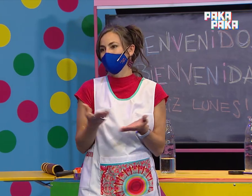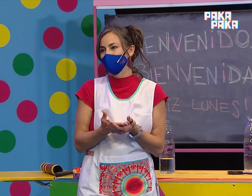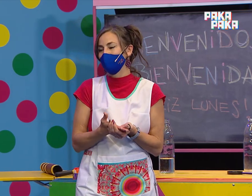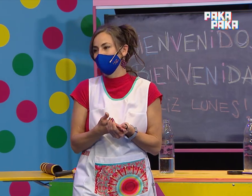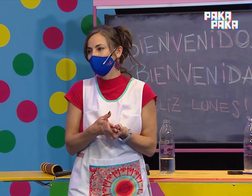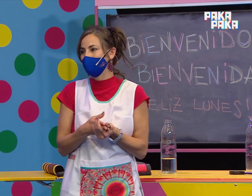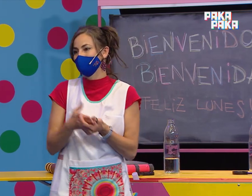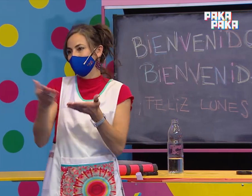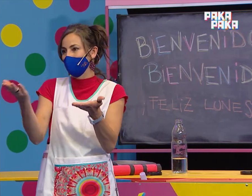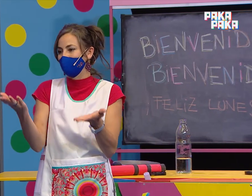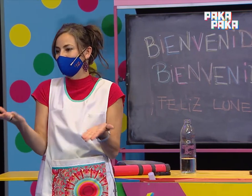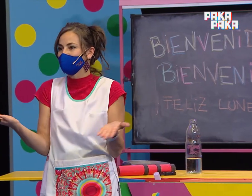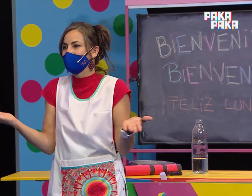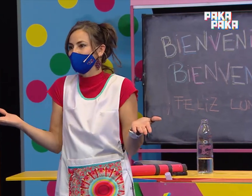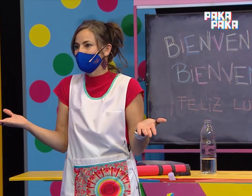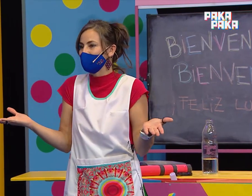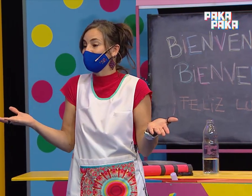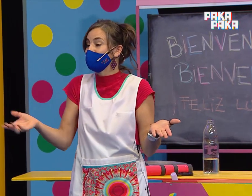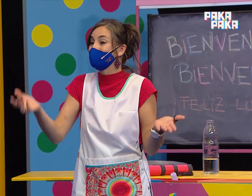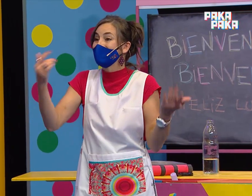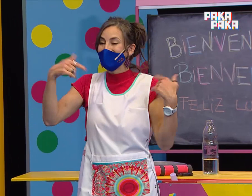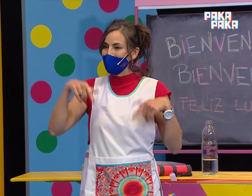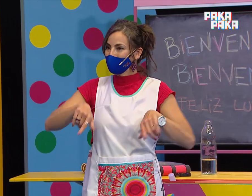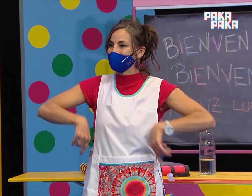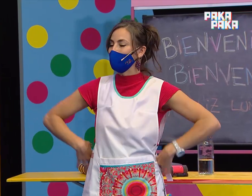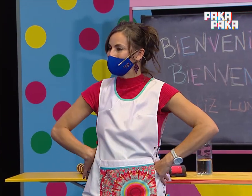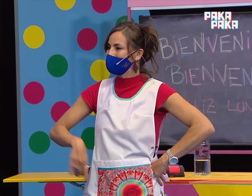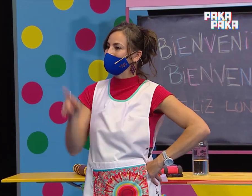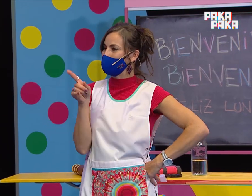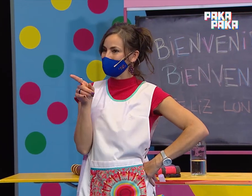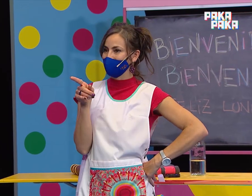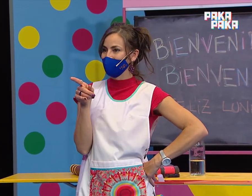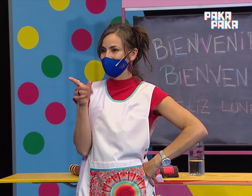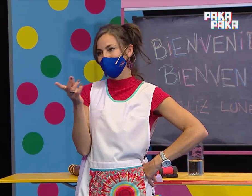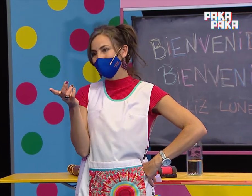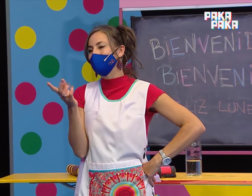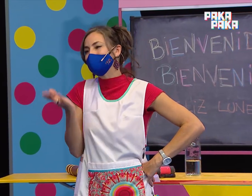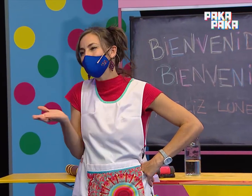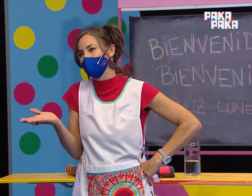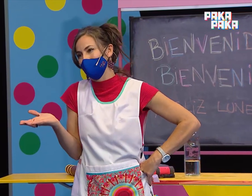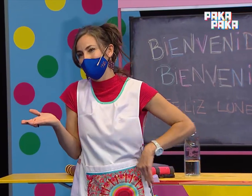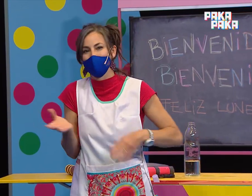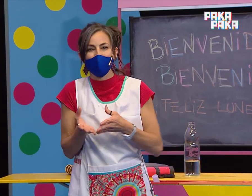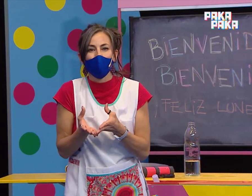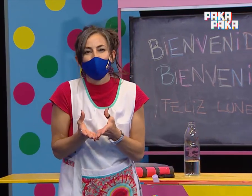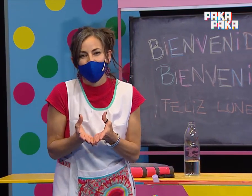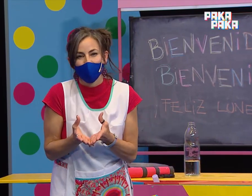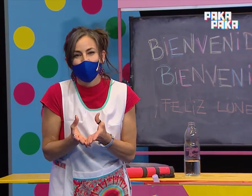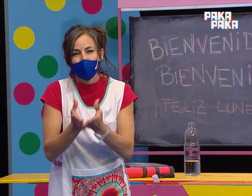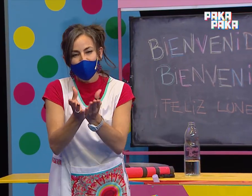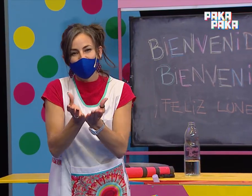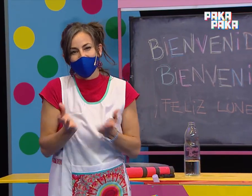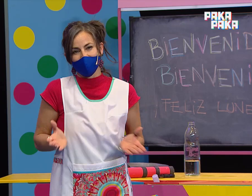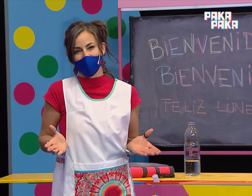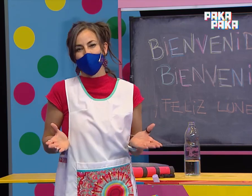estar usando la pluma de las aves para estas cosas que se pueden usar otras cosas. Ahora, ¿ustedes se acuerdan que el año pasado le hicimos una entrevista a un